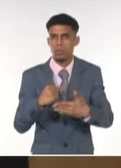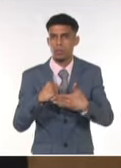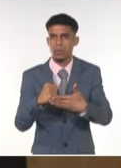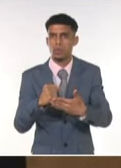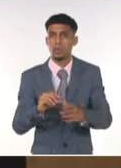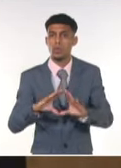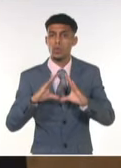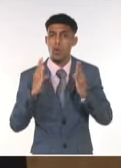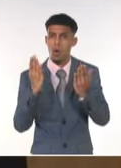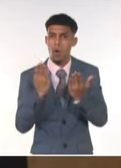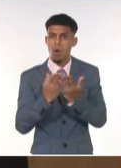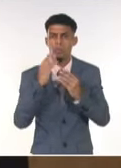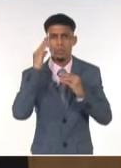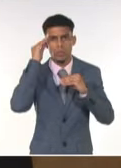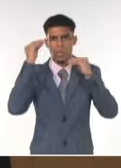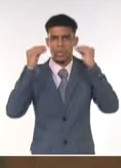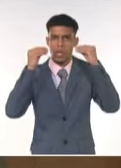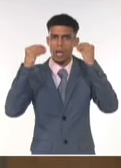pensando